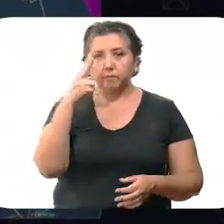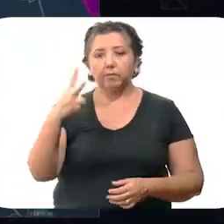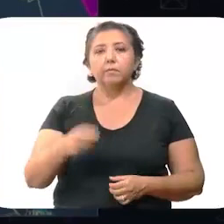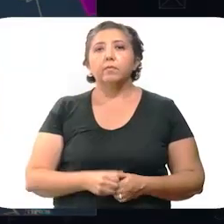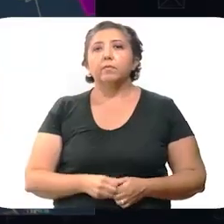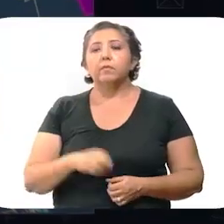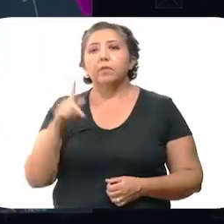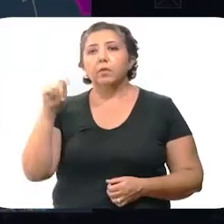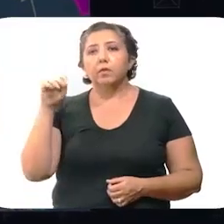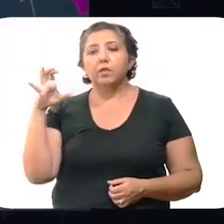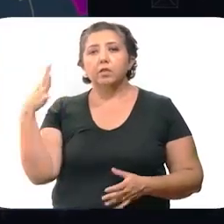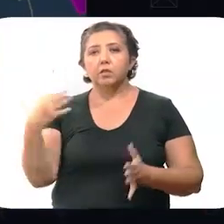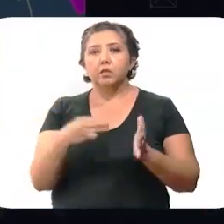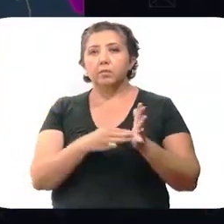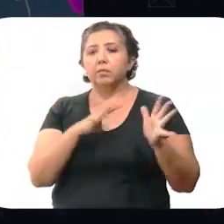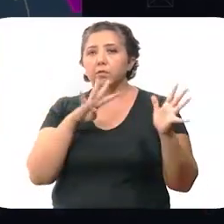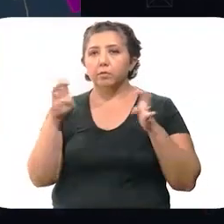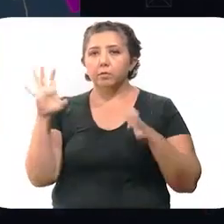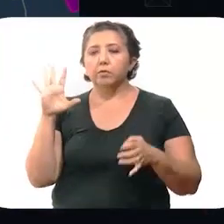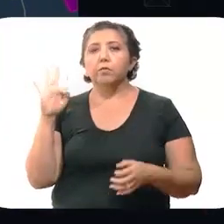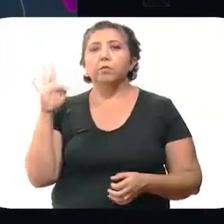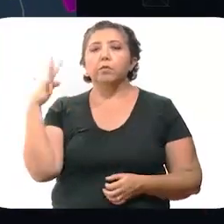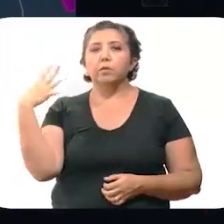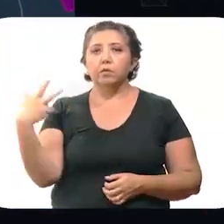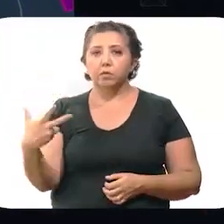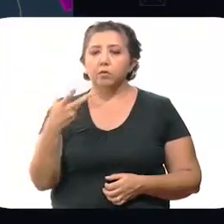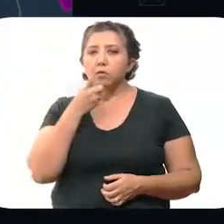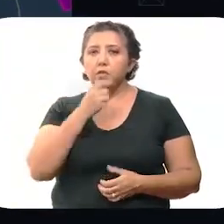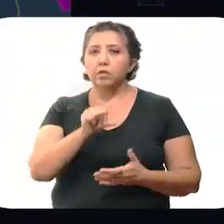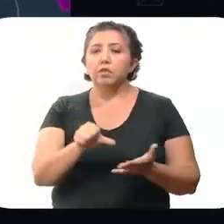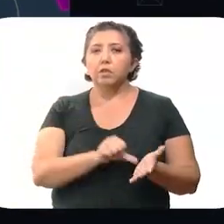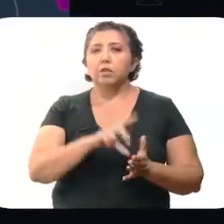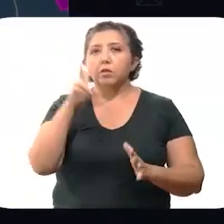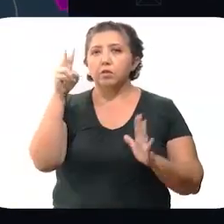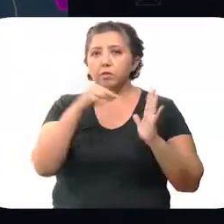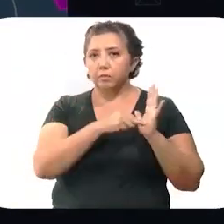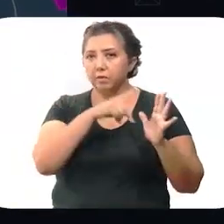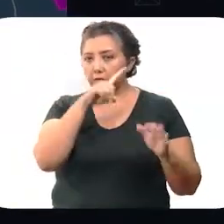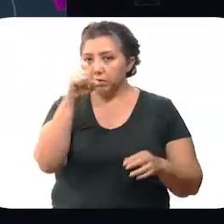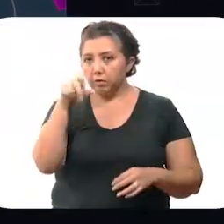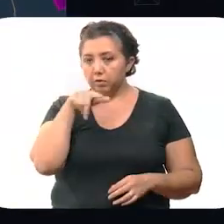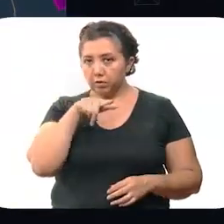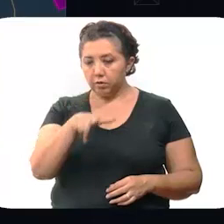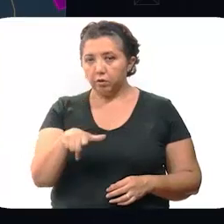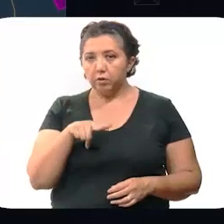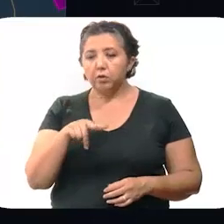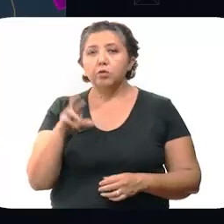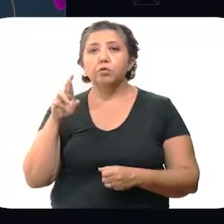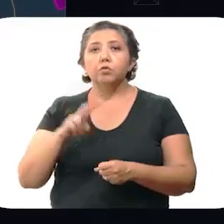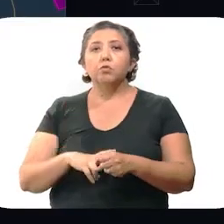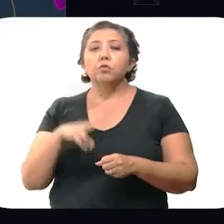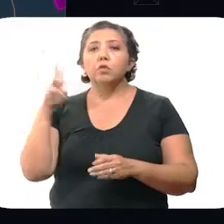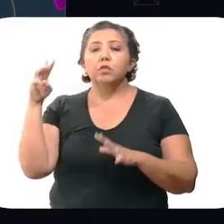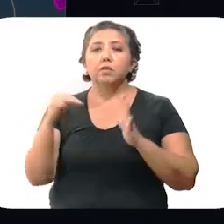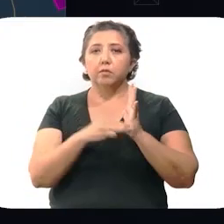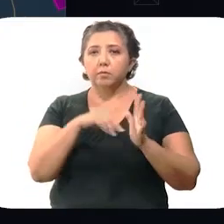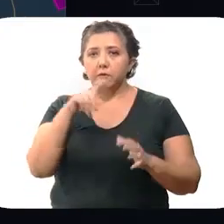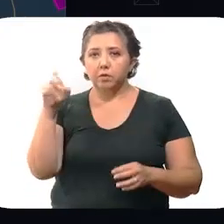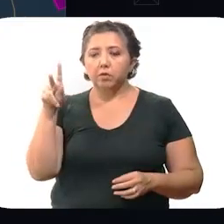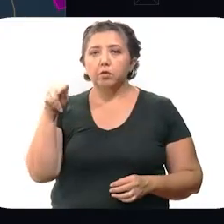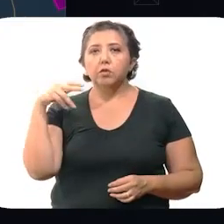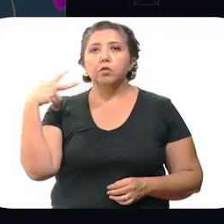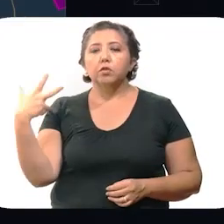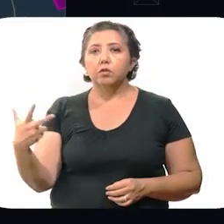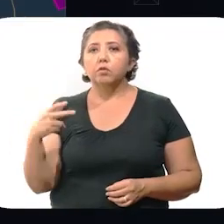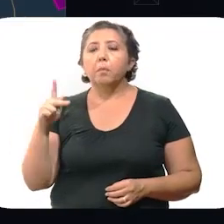6.342, en la zona oriente 5.948, en la zona centro 2.117, en la zona sur